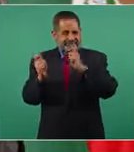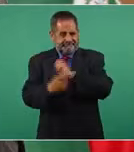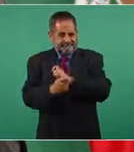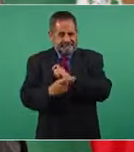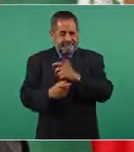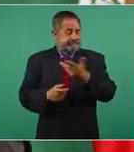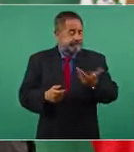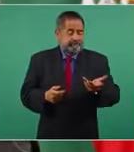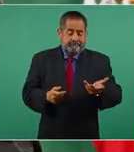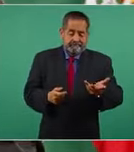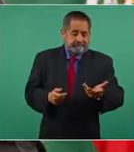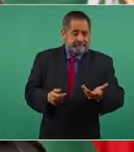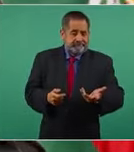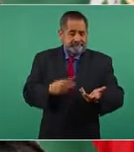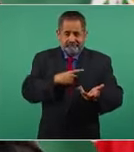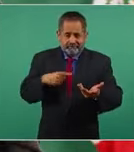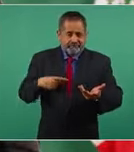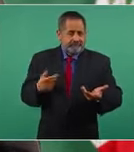Aunque